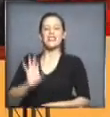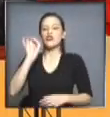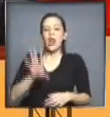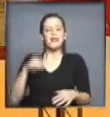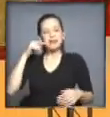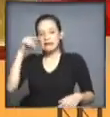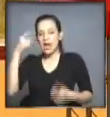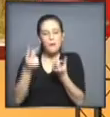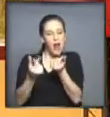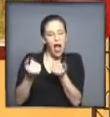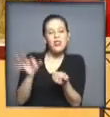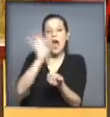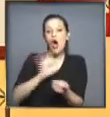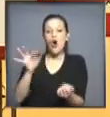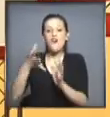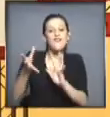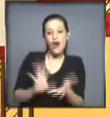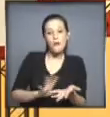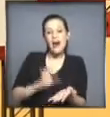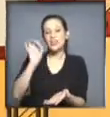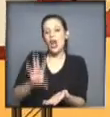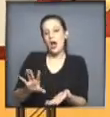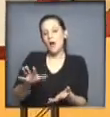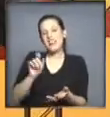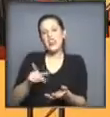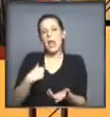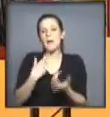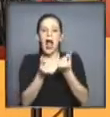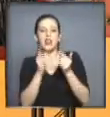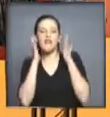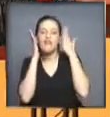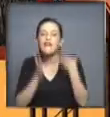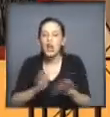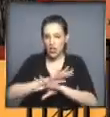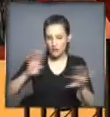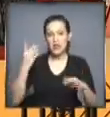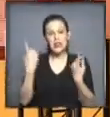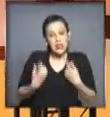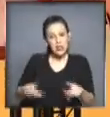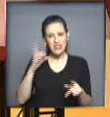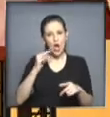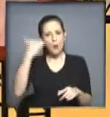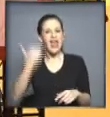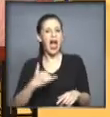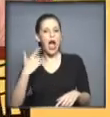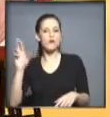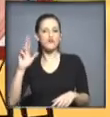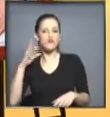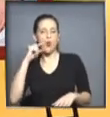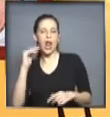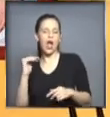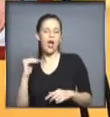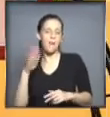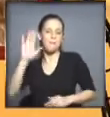económico de ella. O, para hablar en criollo, se la tilda de come billetera. Diferente es cuando un hombre que peina canas se junta con una mujer